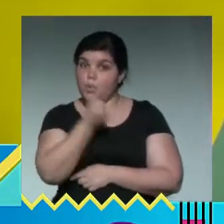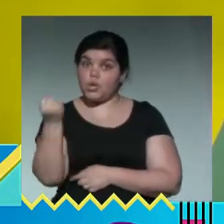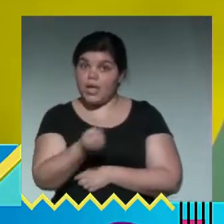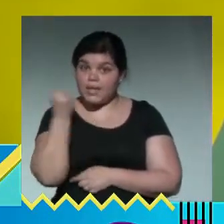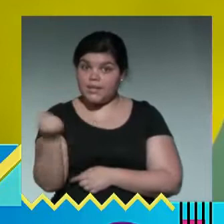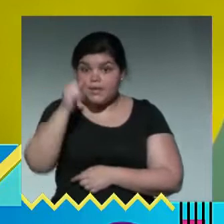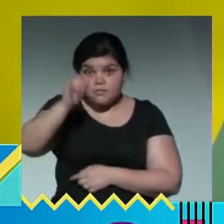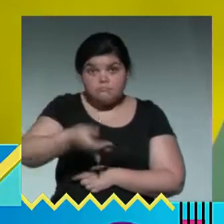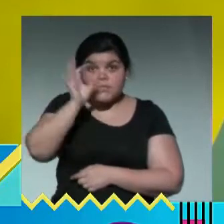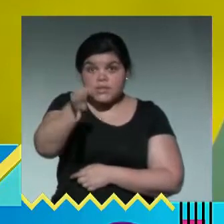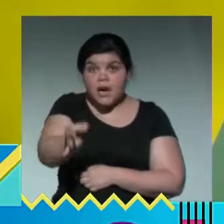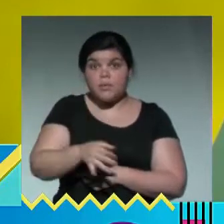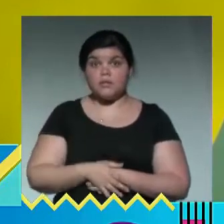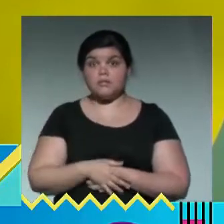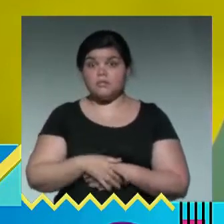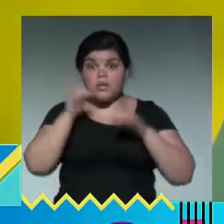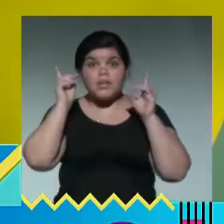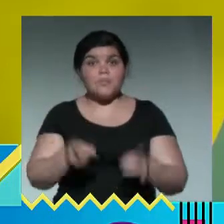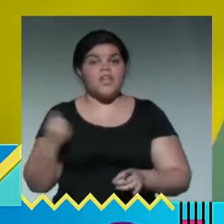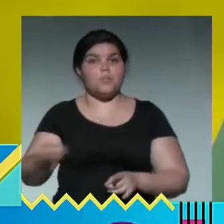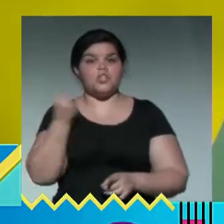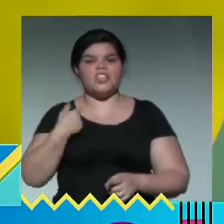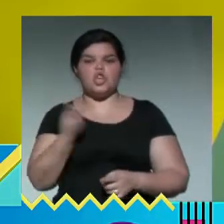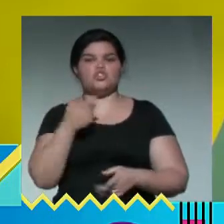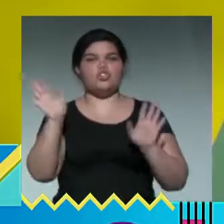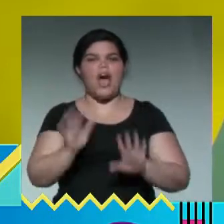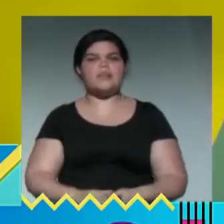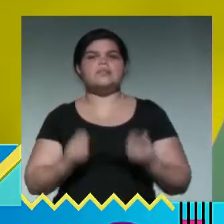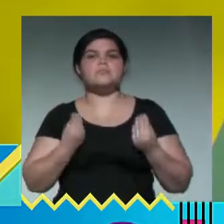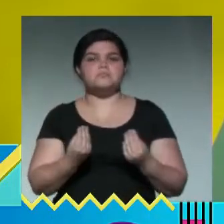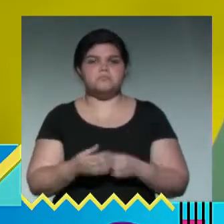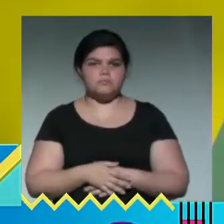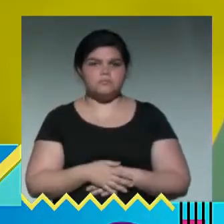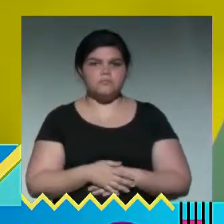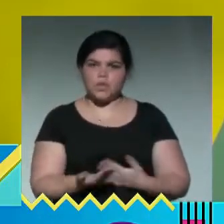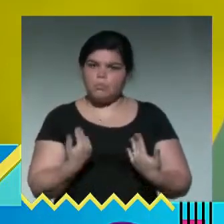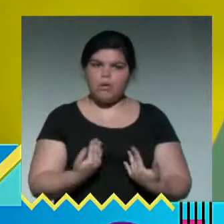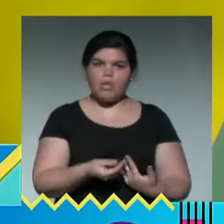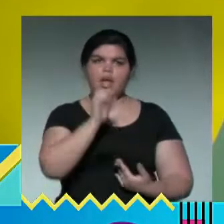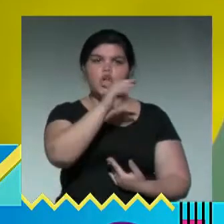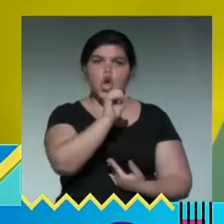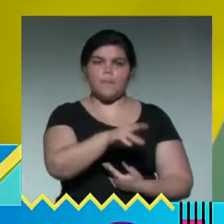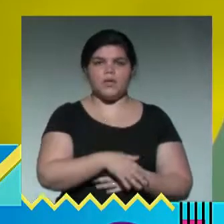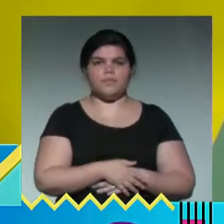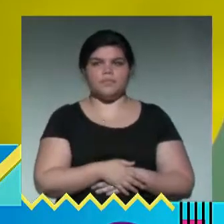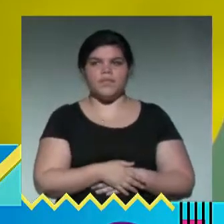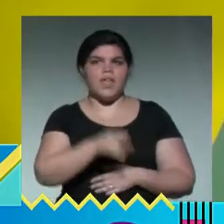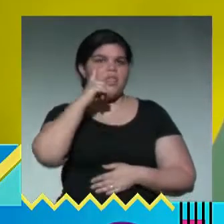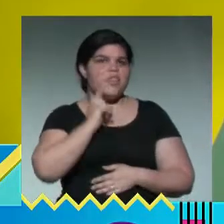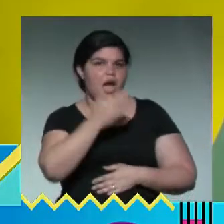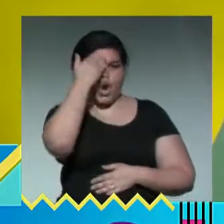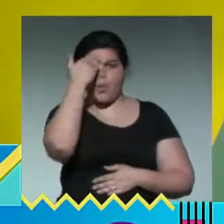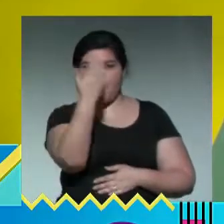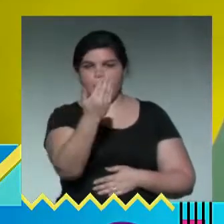pero también las acciones, ¿sí? Porque podemos cambiarle el nombre, el Día de la Raza, el Día de Conmemoración,